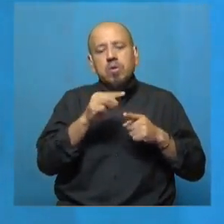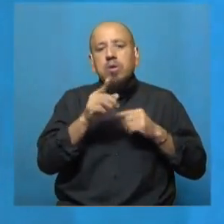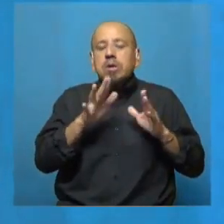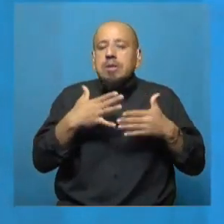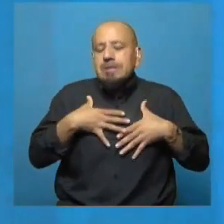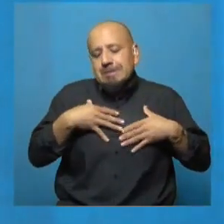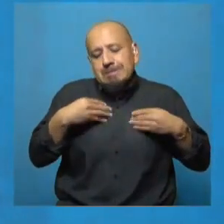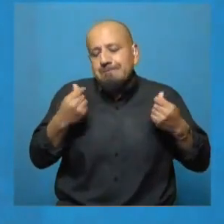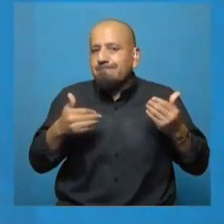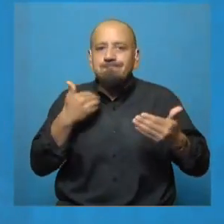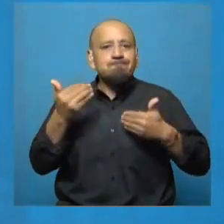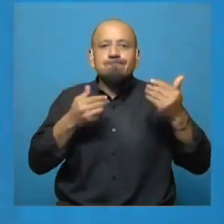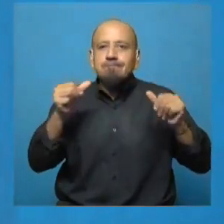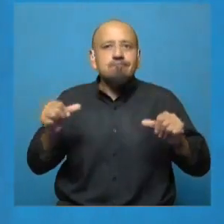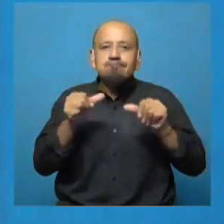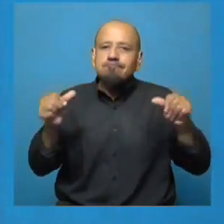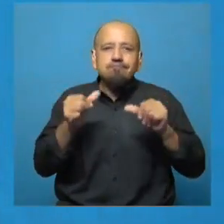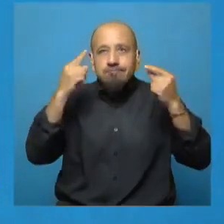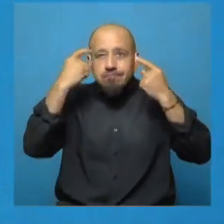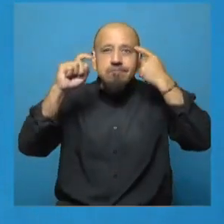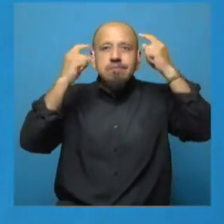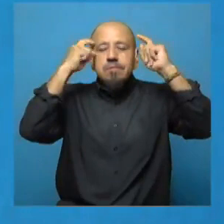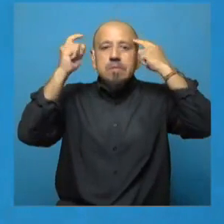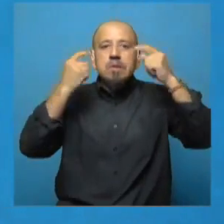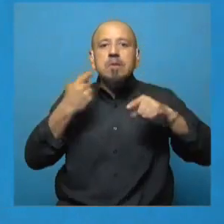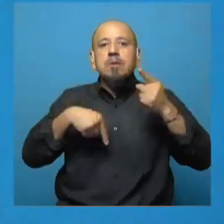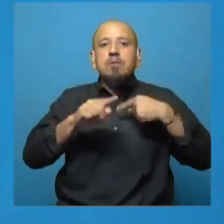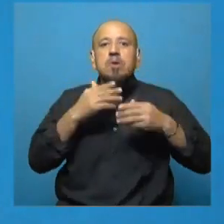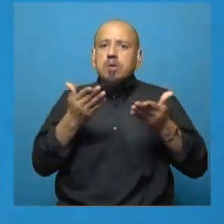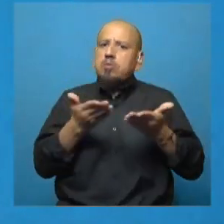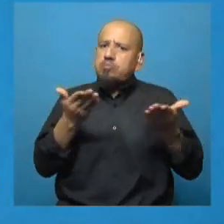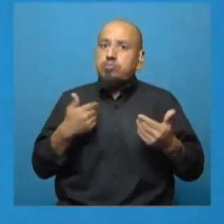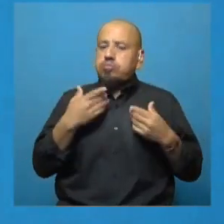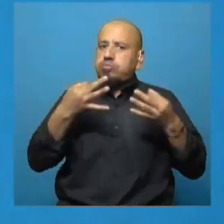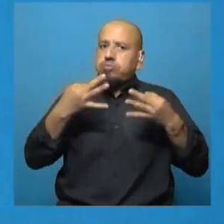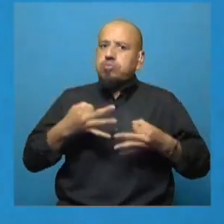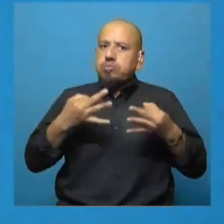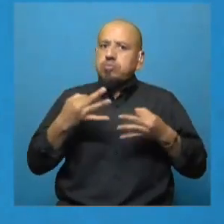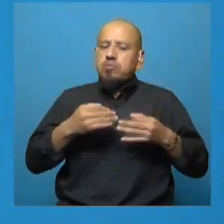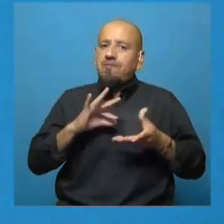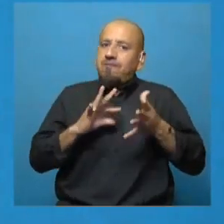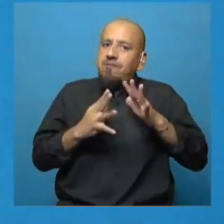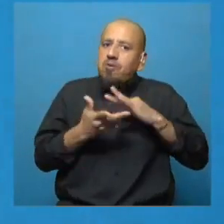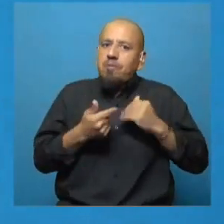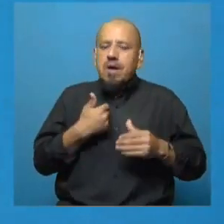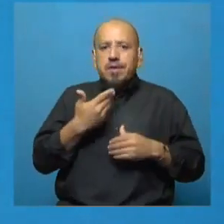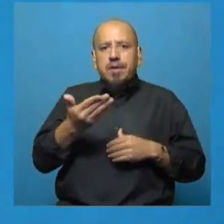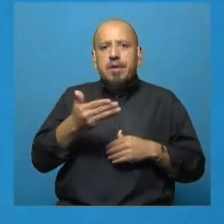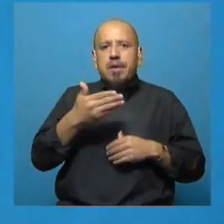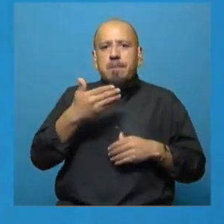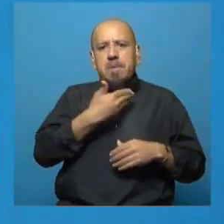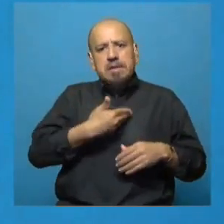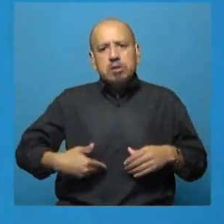es crear espectáculos Pero ha terminado siendo maestro de muchos de nosotros involuntariamente y este